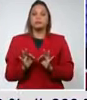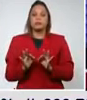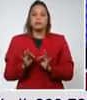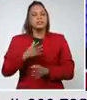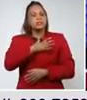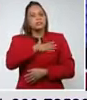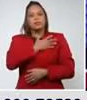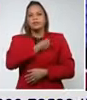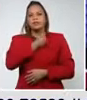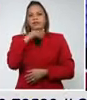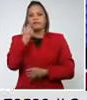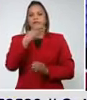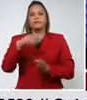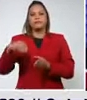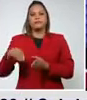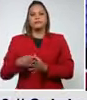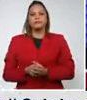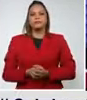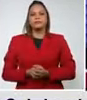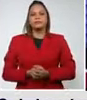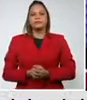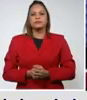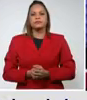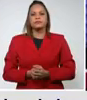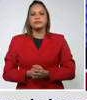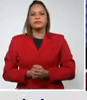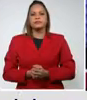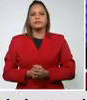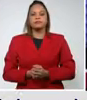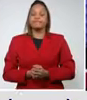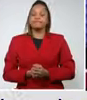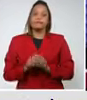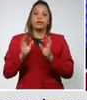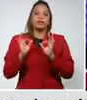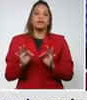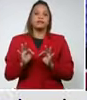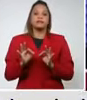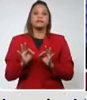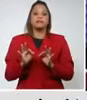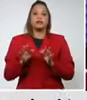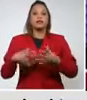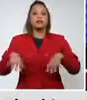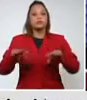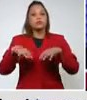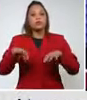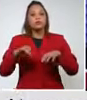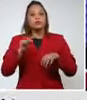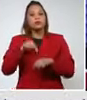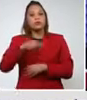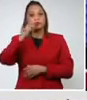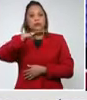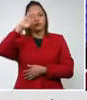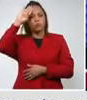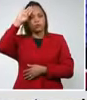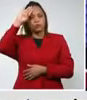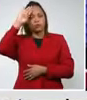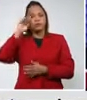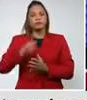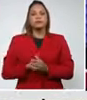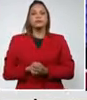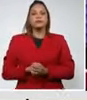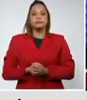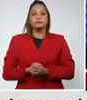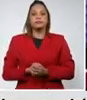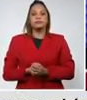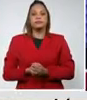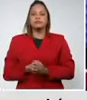este fallecimiento. Este es el comportamiento en nuestro país desde el punto de vista de